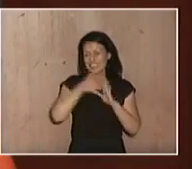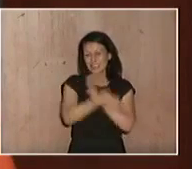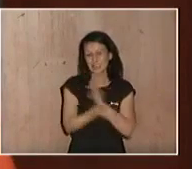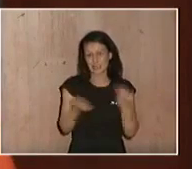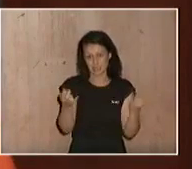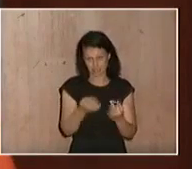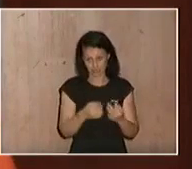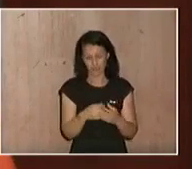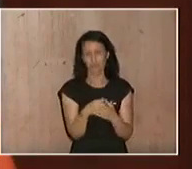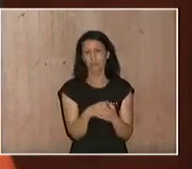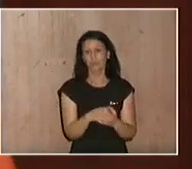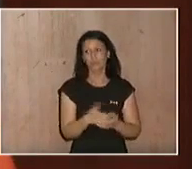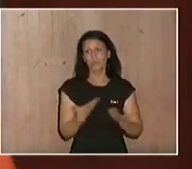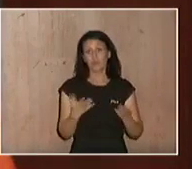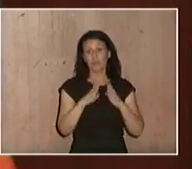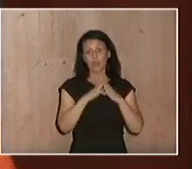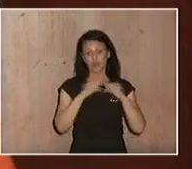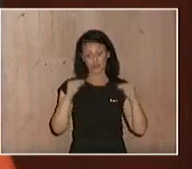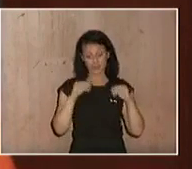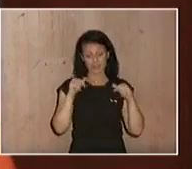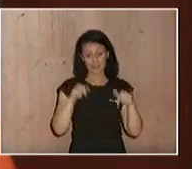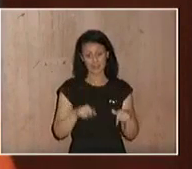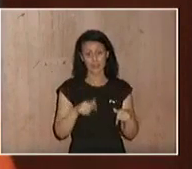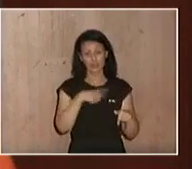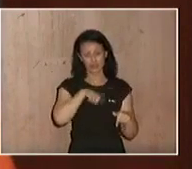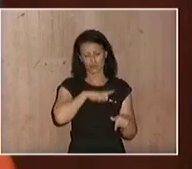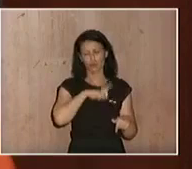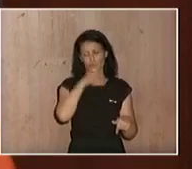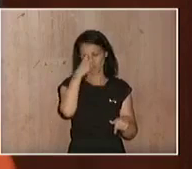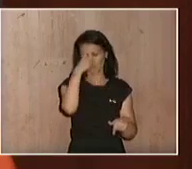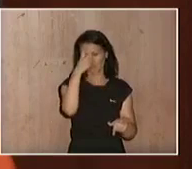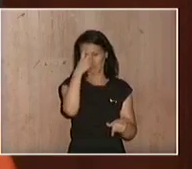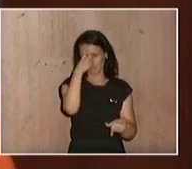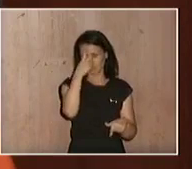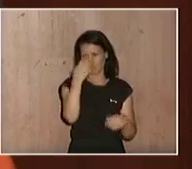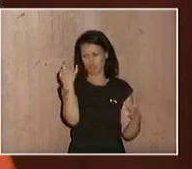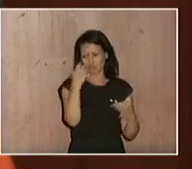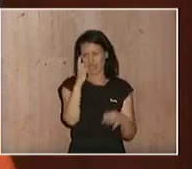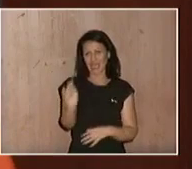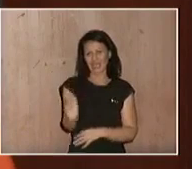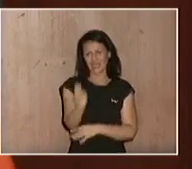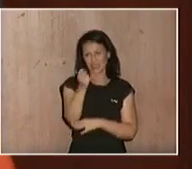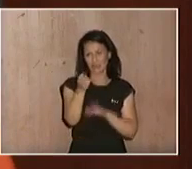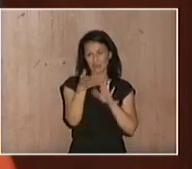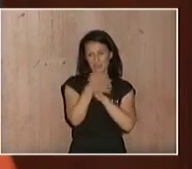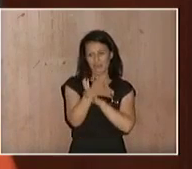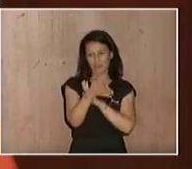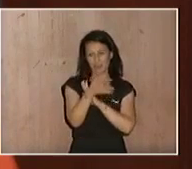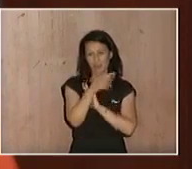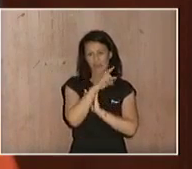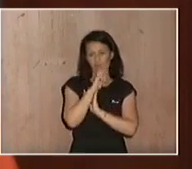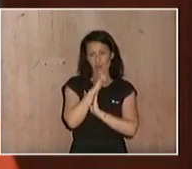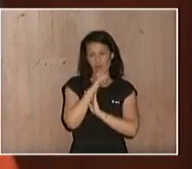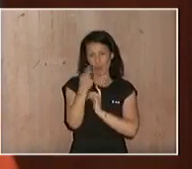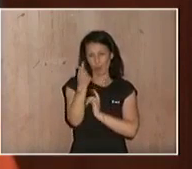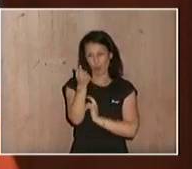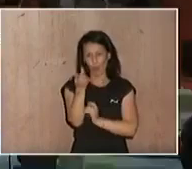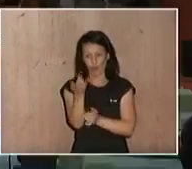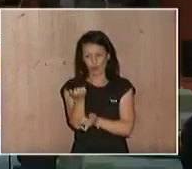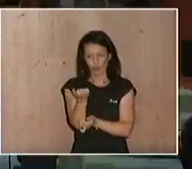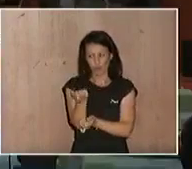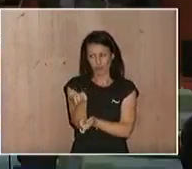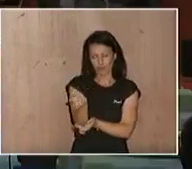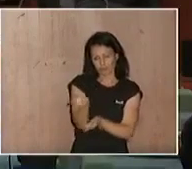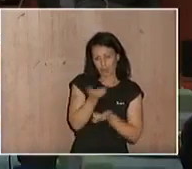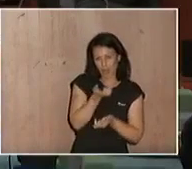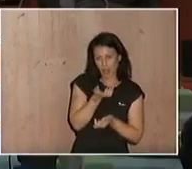Alicante. En la universidad en la que creemos, el éxito no se valora en beneficio económico, ni